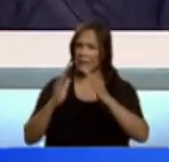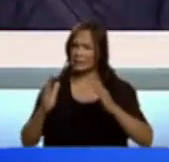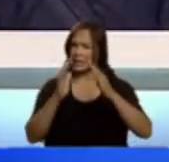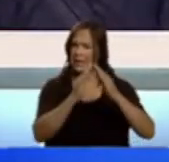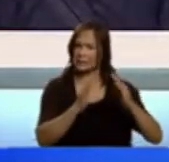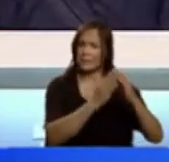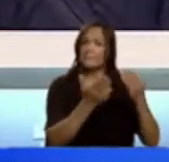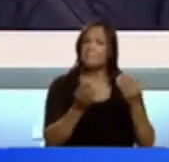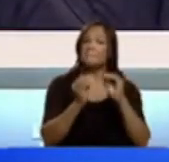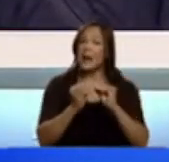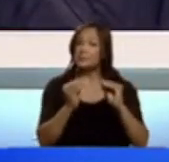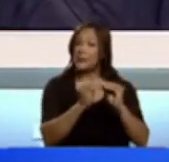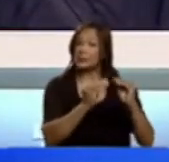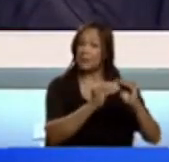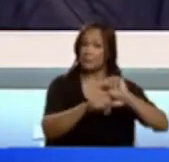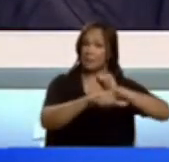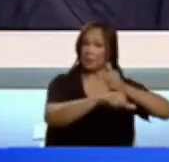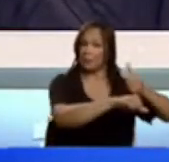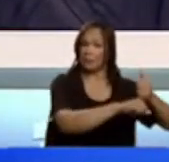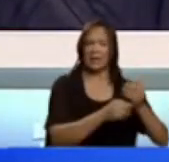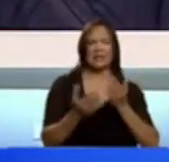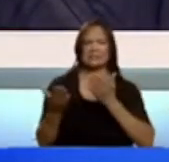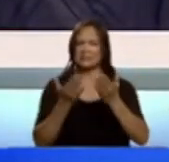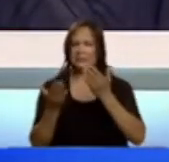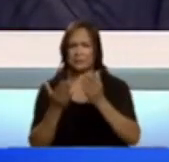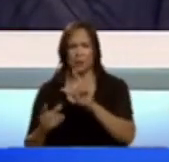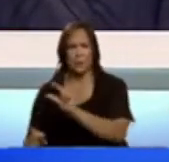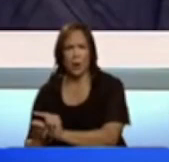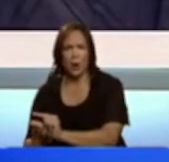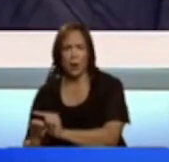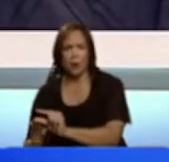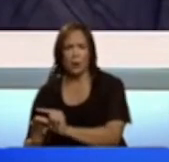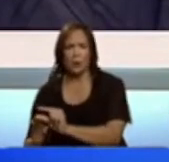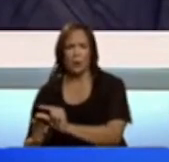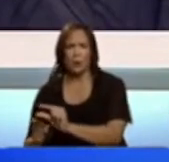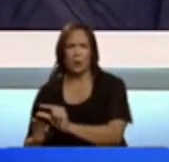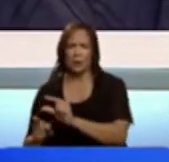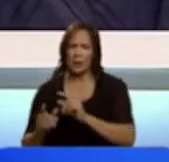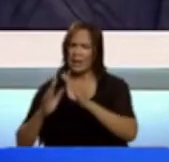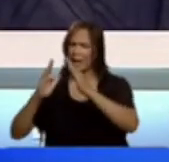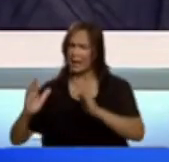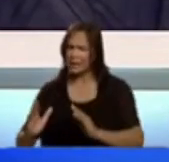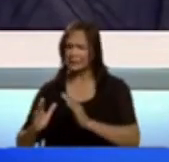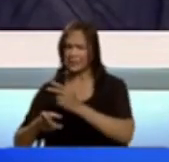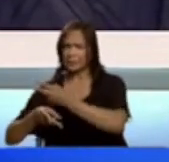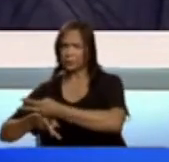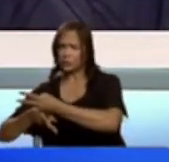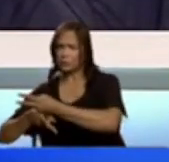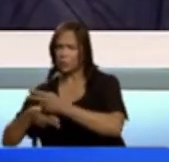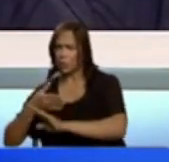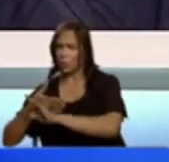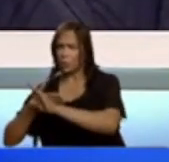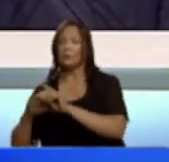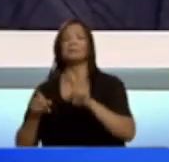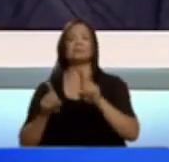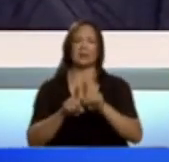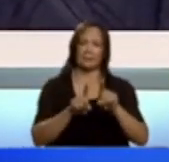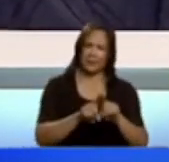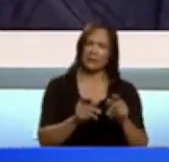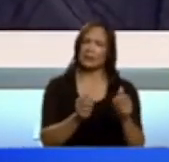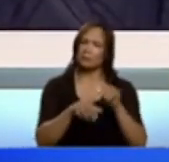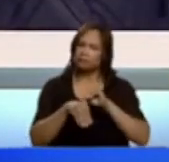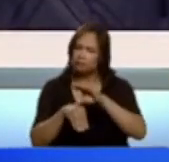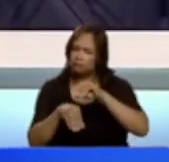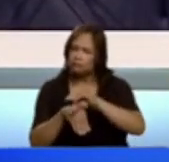acogida para las mujeres el servicio está siendo deficiente no solamente en nivel de casas de acogida sino a su vez en todo ese